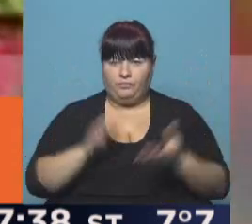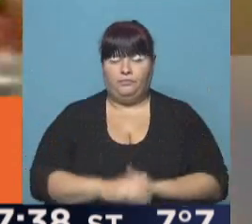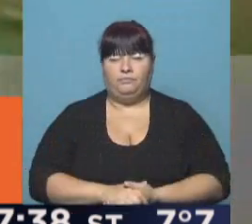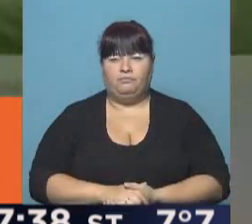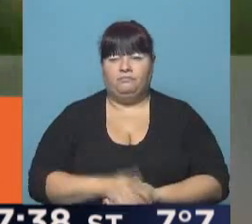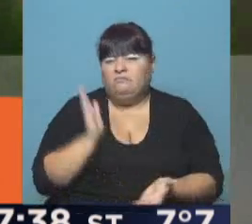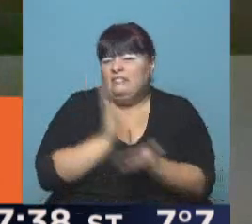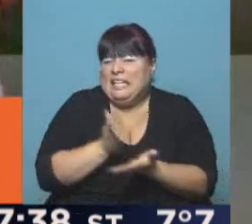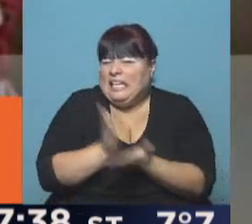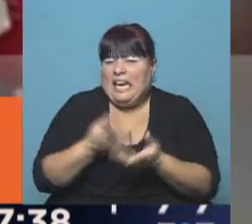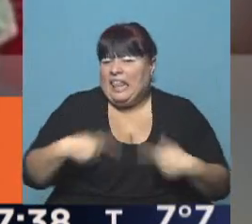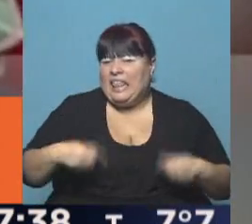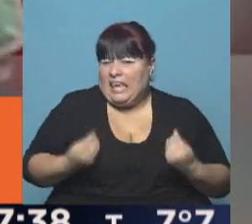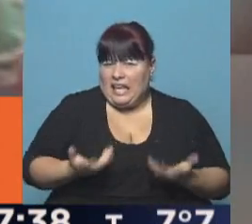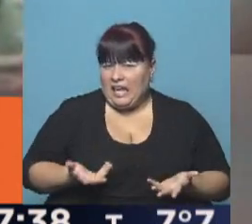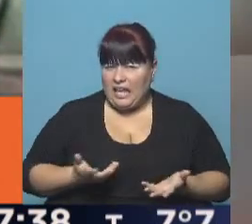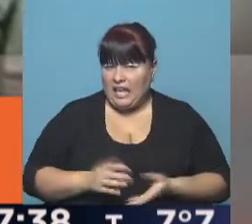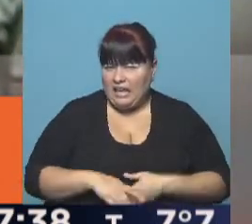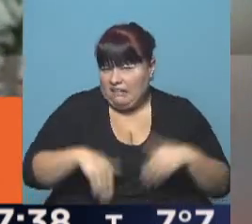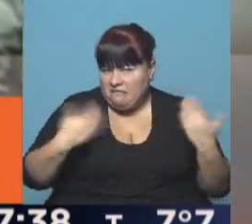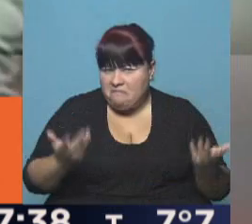¿Qué sanción y qué sanción?